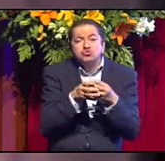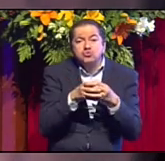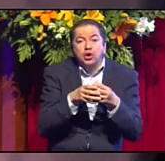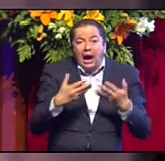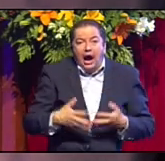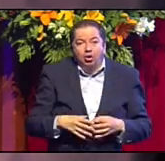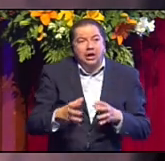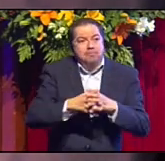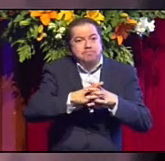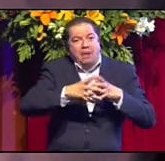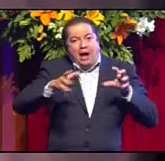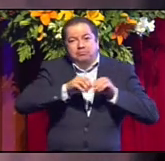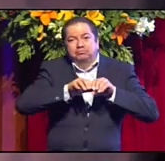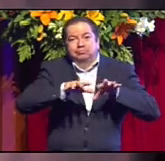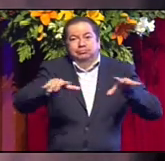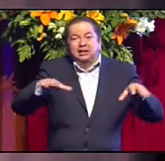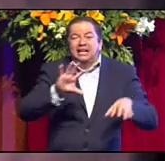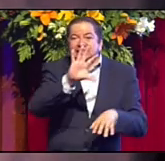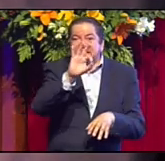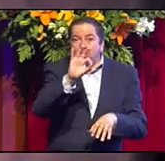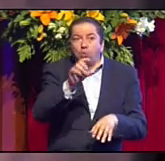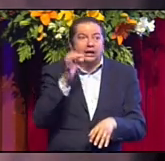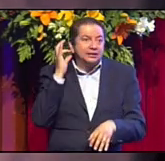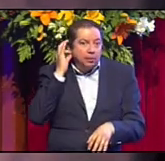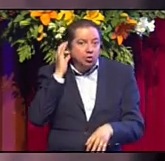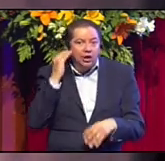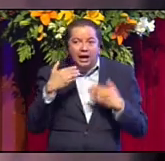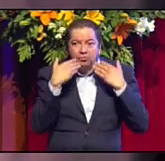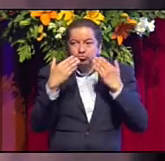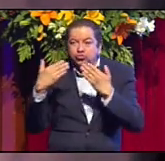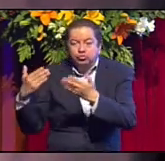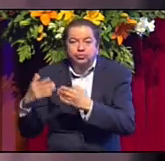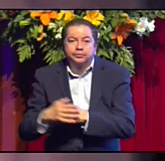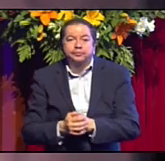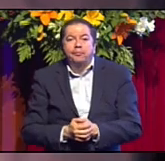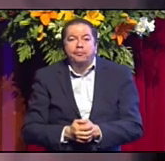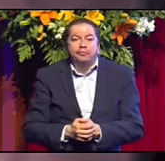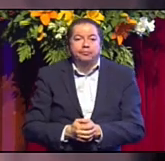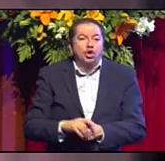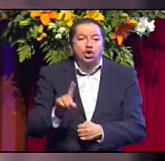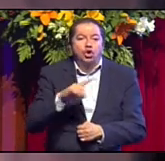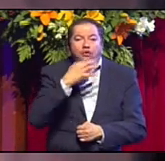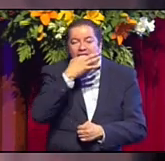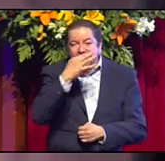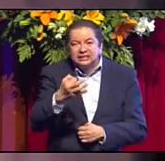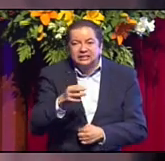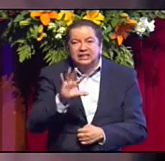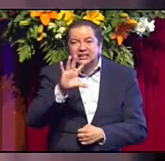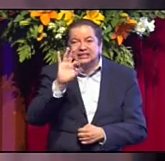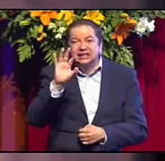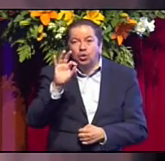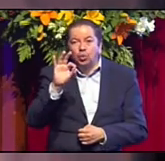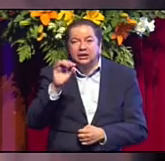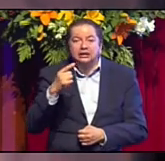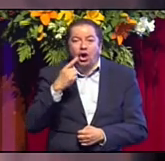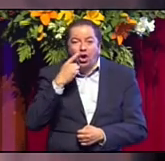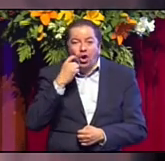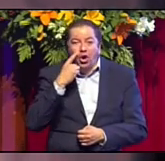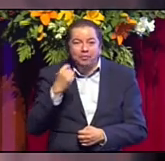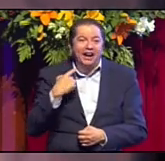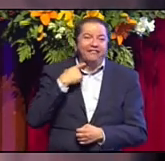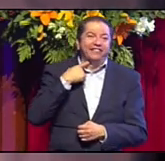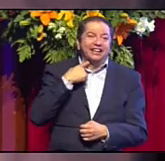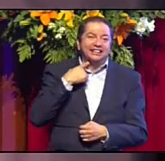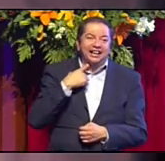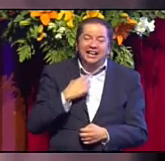este año lo hicimos en forma masiva. 50 personas, mujeres beneficiadas. No voy a decir 50 hombres afectados,